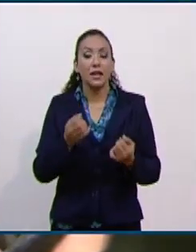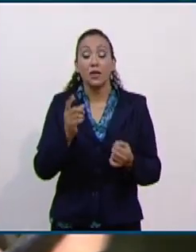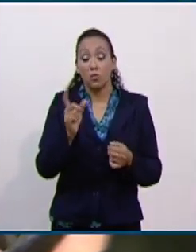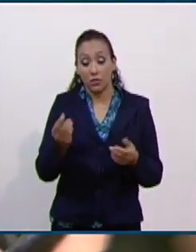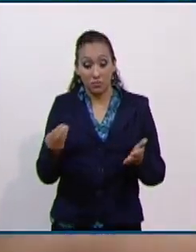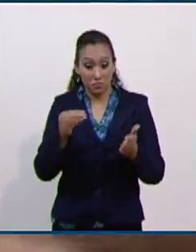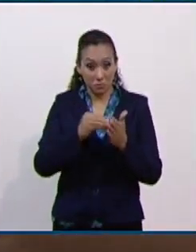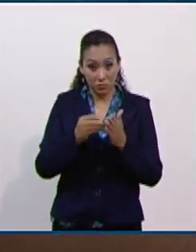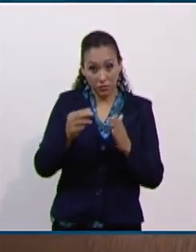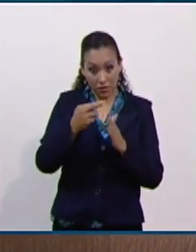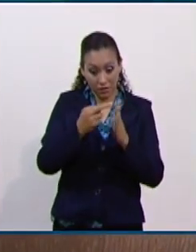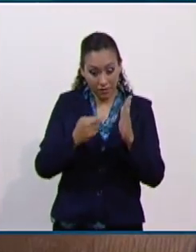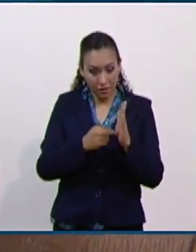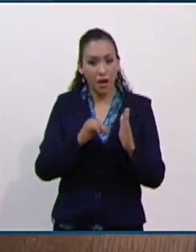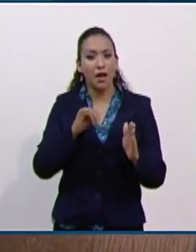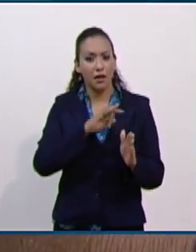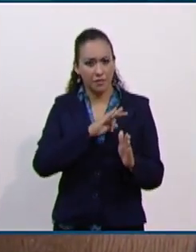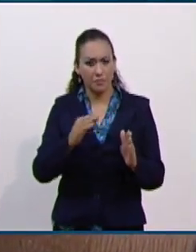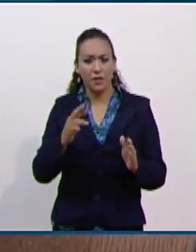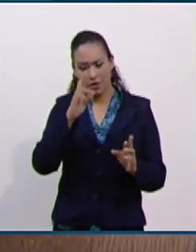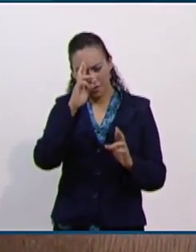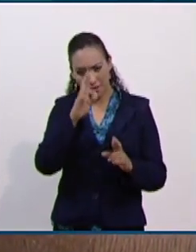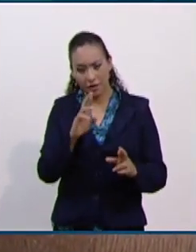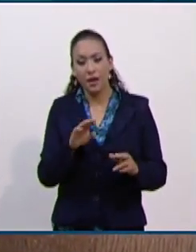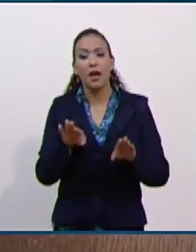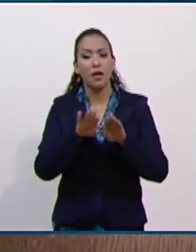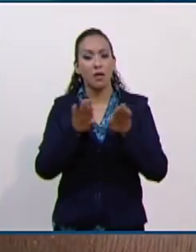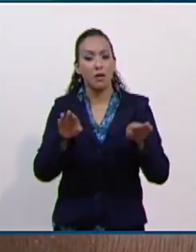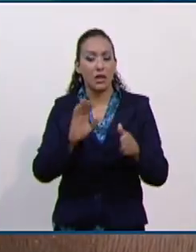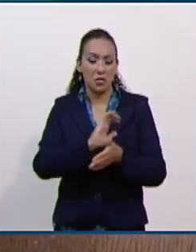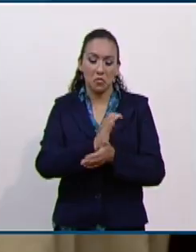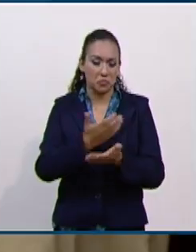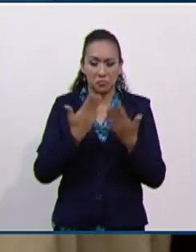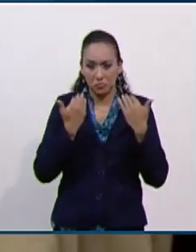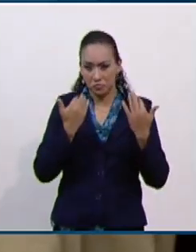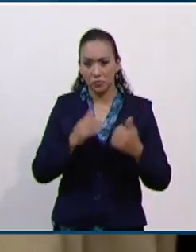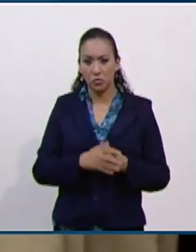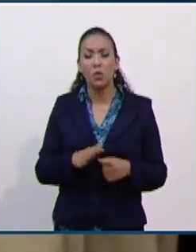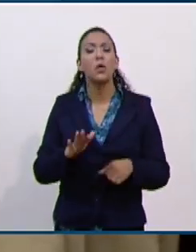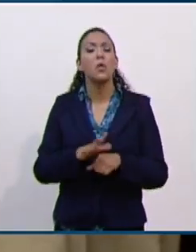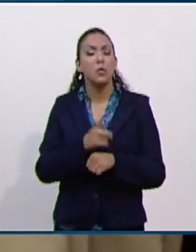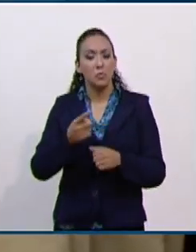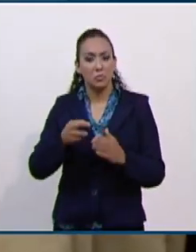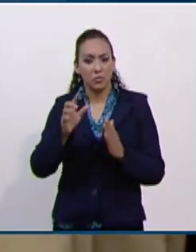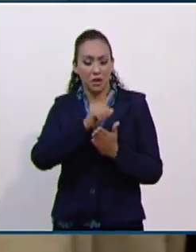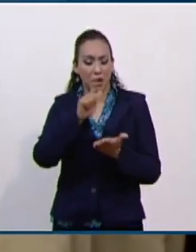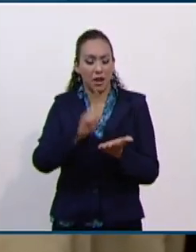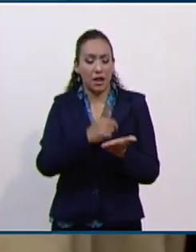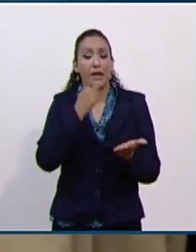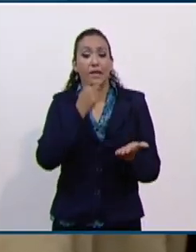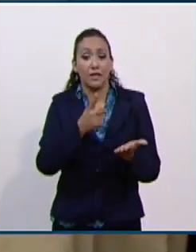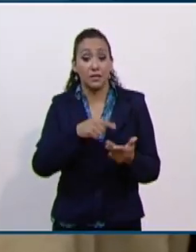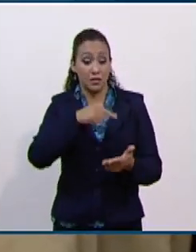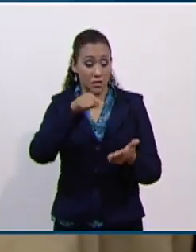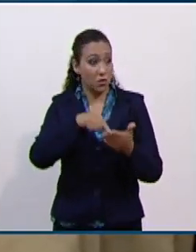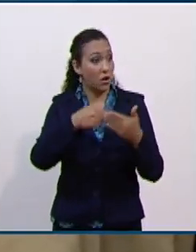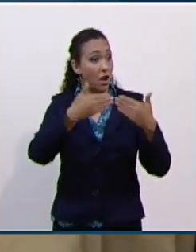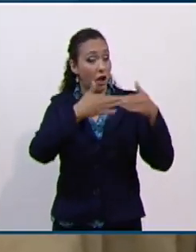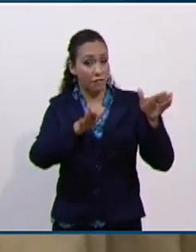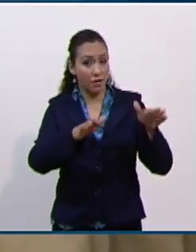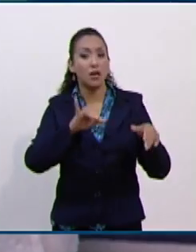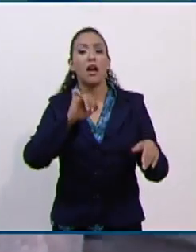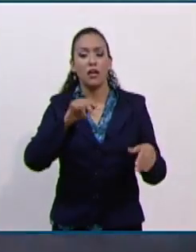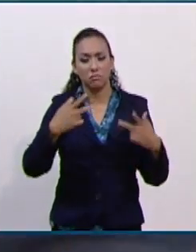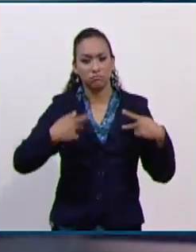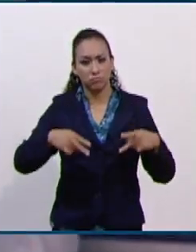medida. Detalló que se respetan los principios de igualdad y no discriminación, pues la ley solo señala que los establecimientos abiertos al